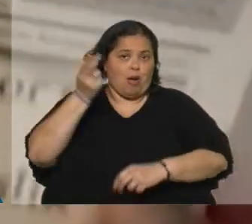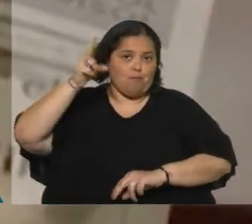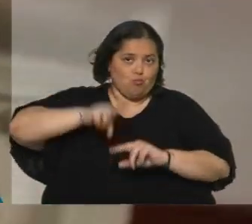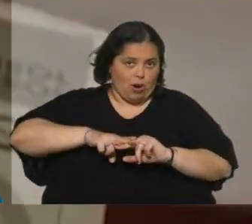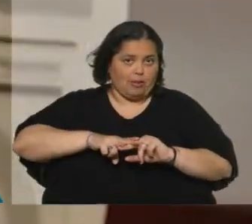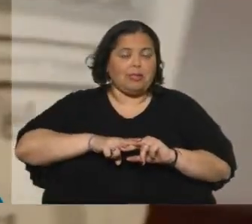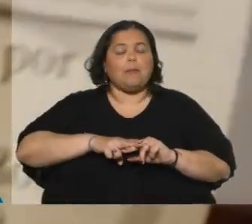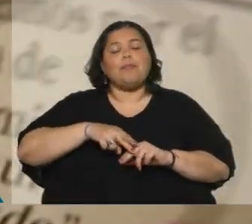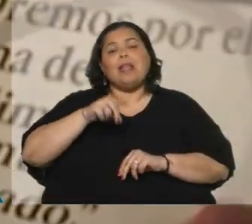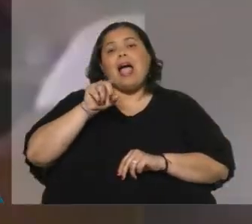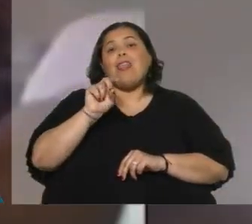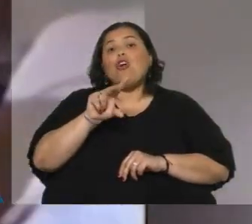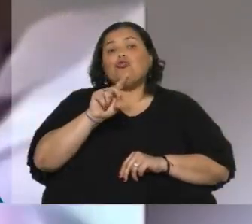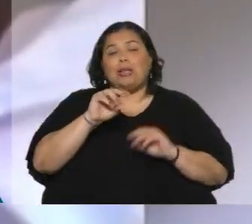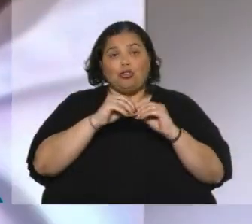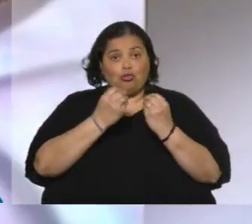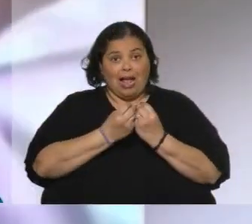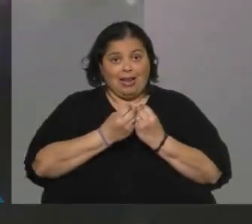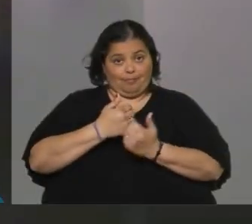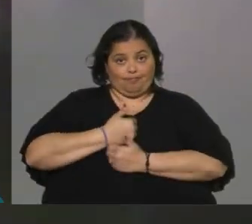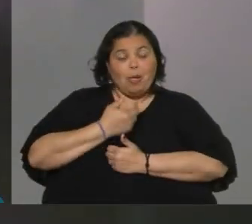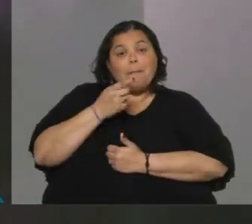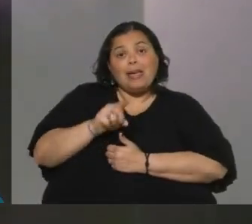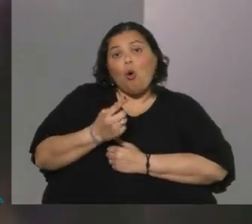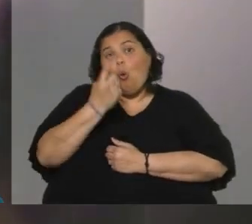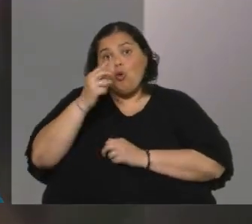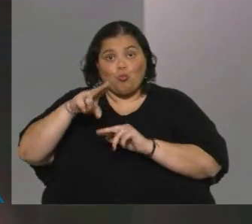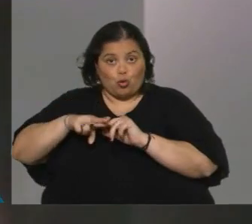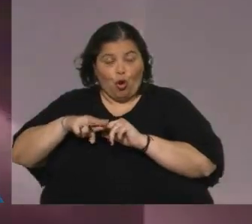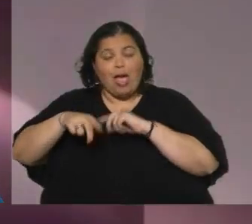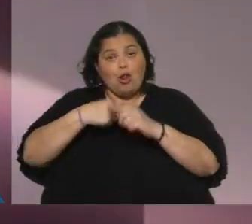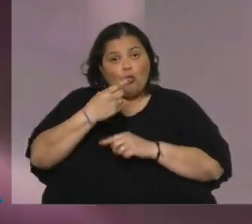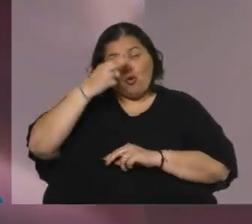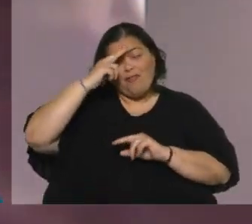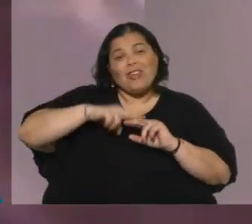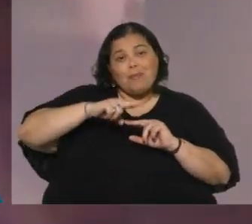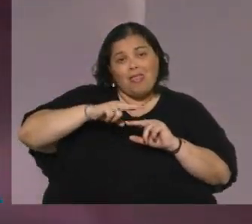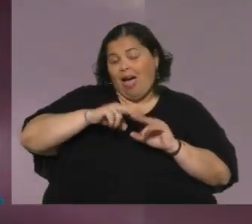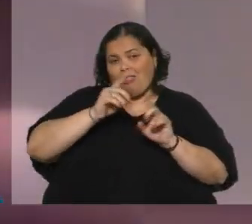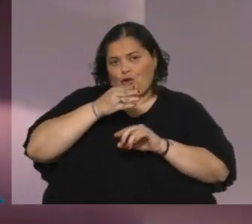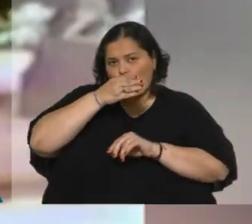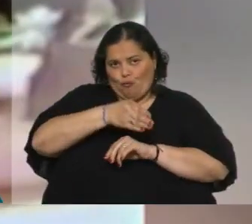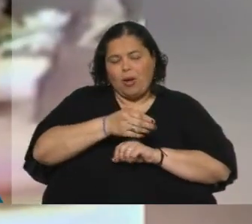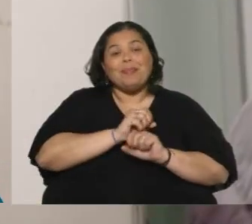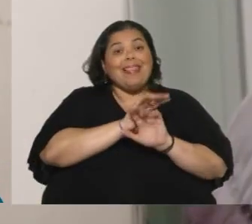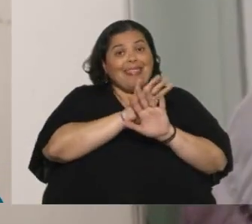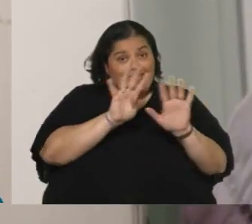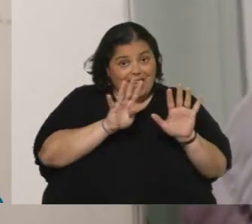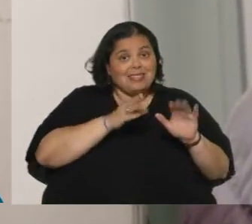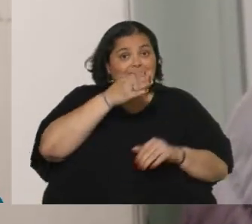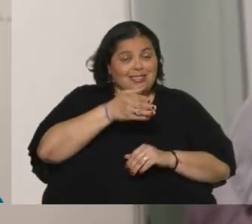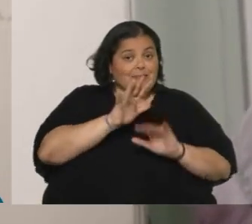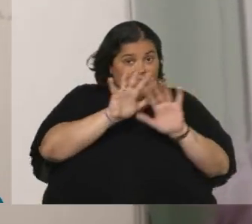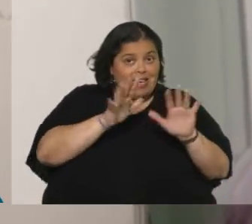imputados, uno había fallecido, uno se encuentra enfermo y no concurrió a la audiencia. Quedaron 10, de esos